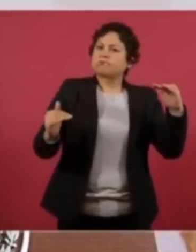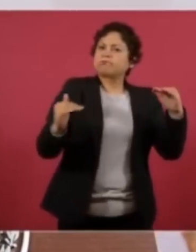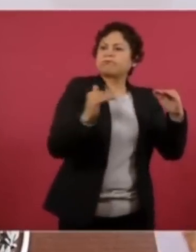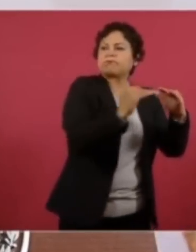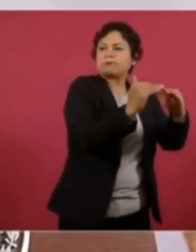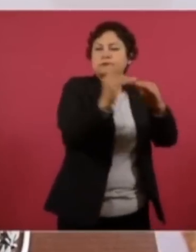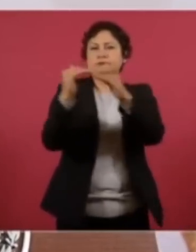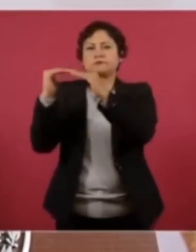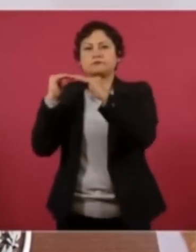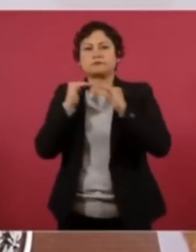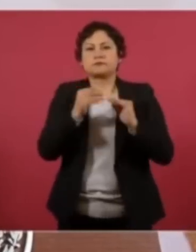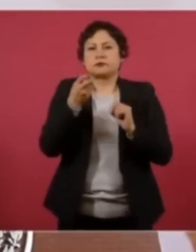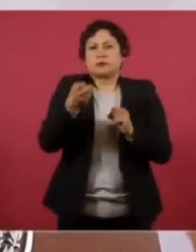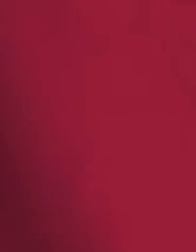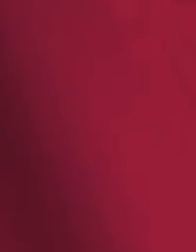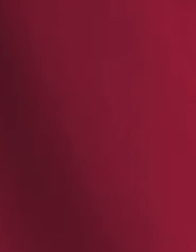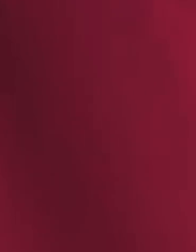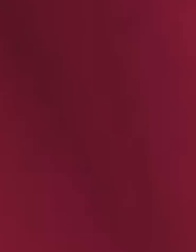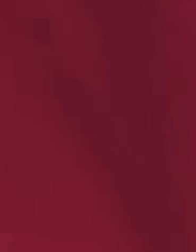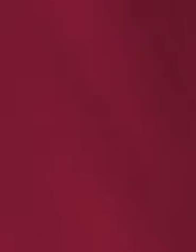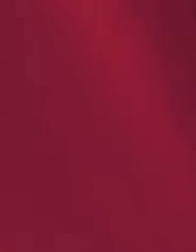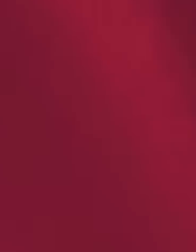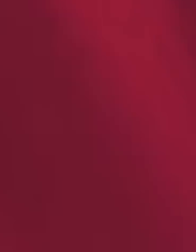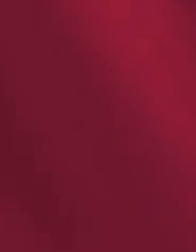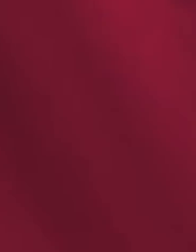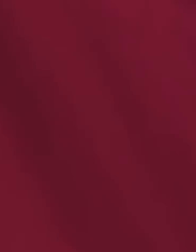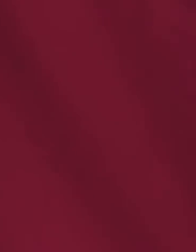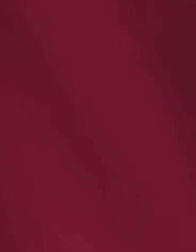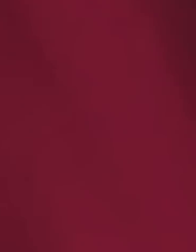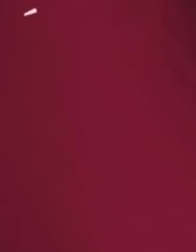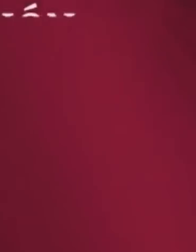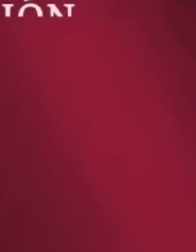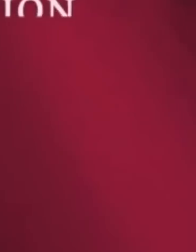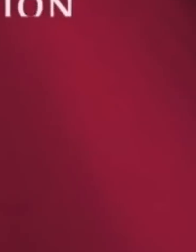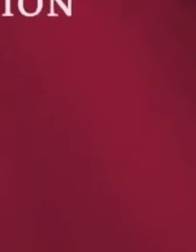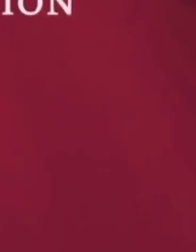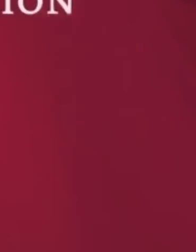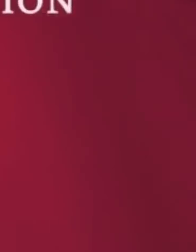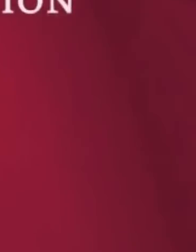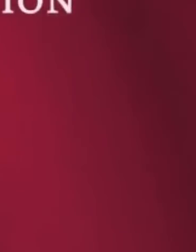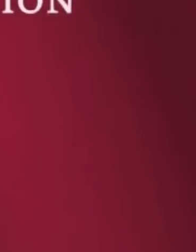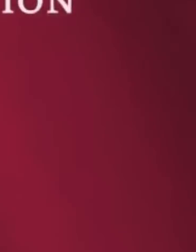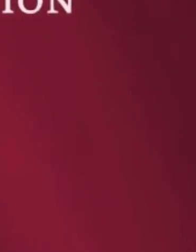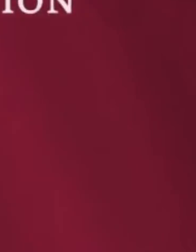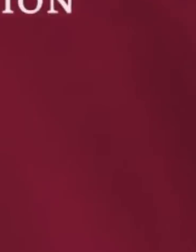vida y las condiciones de trabajo. Gobierno de México.